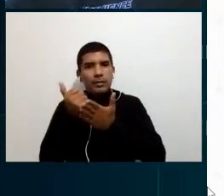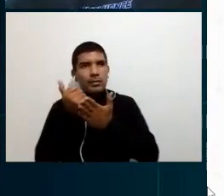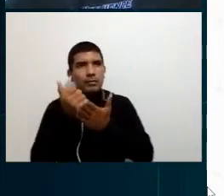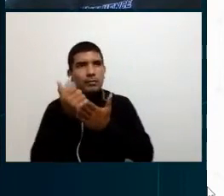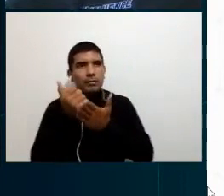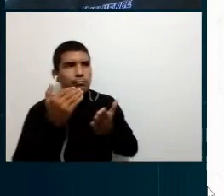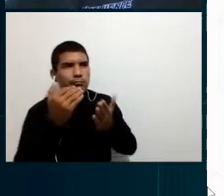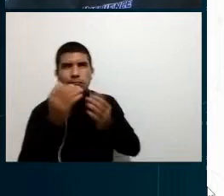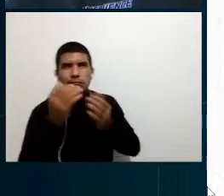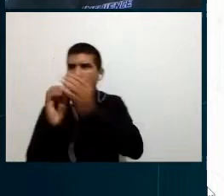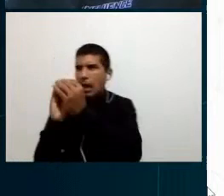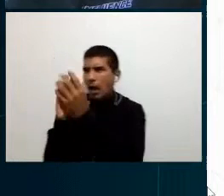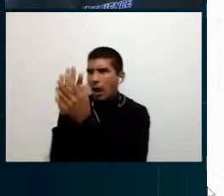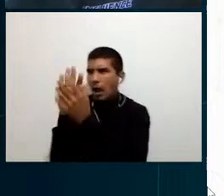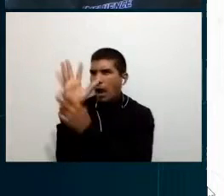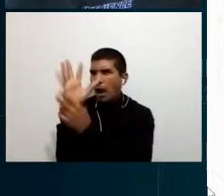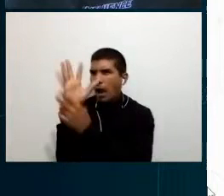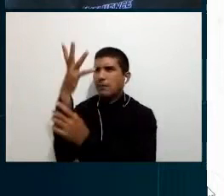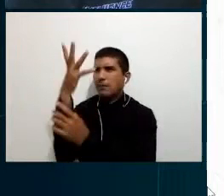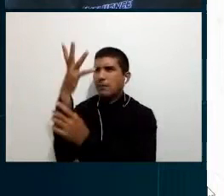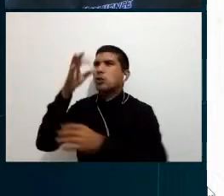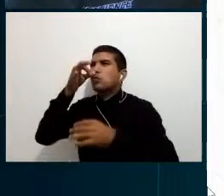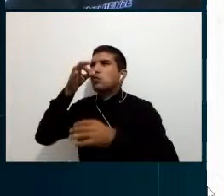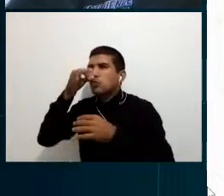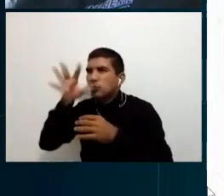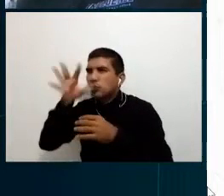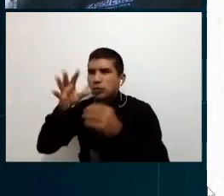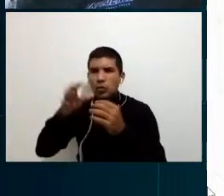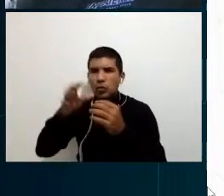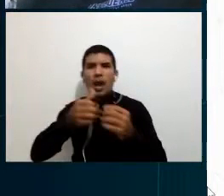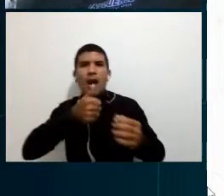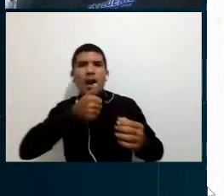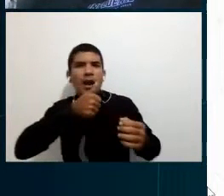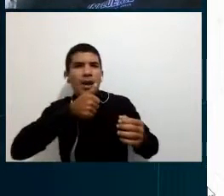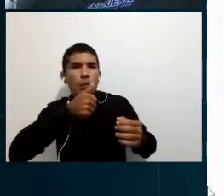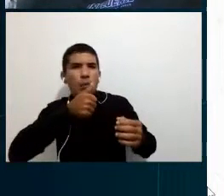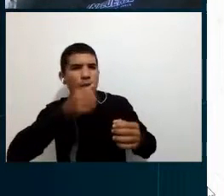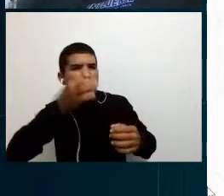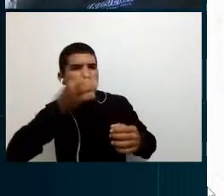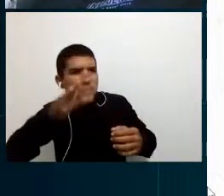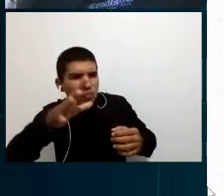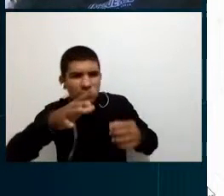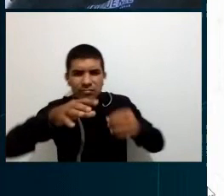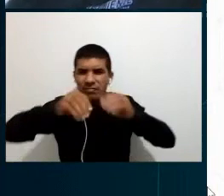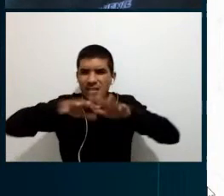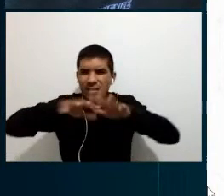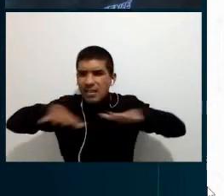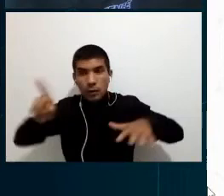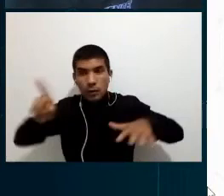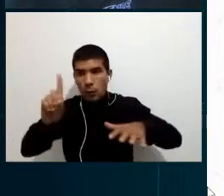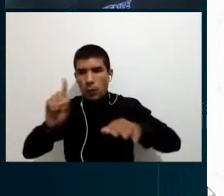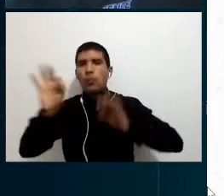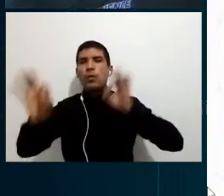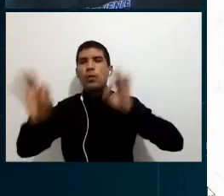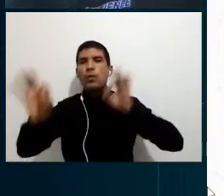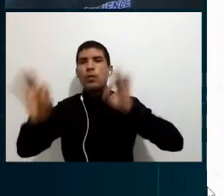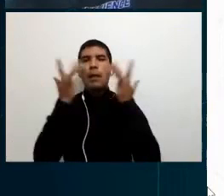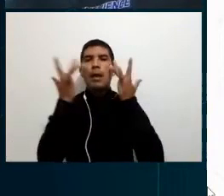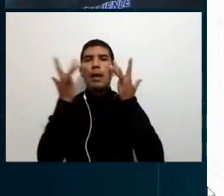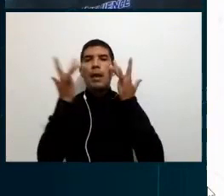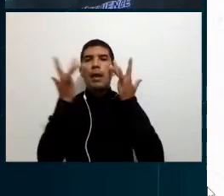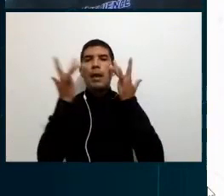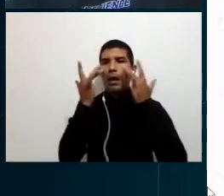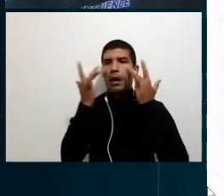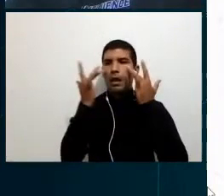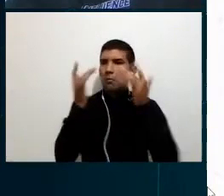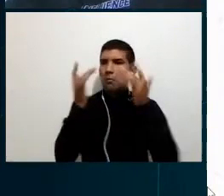incorporando tanto visiones de fabricantes como normativas de diferentes países que